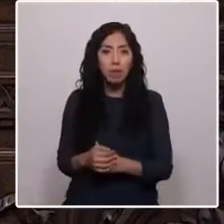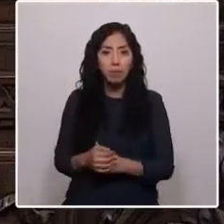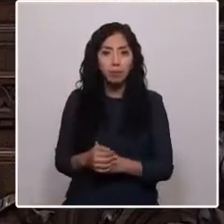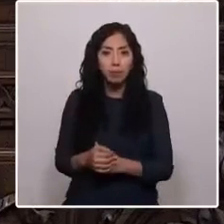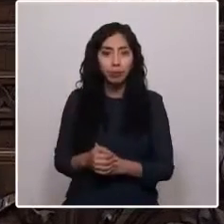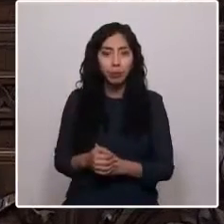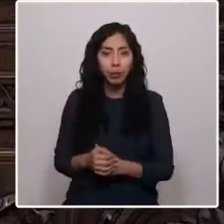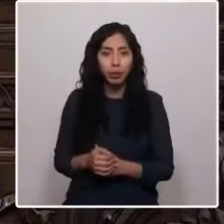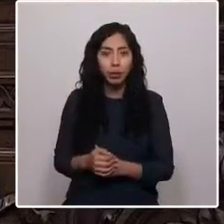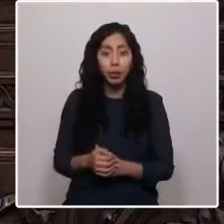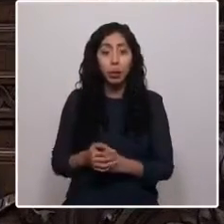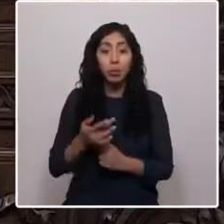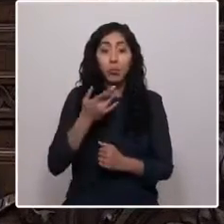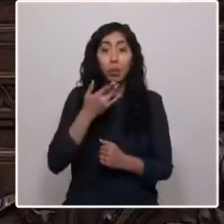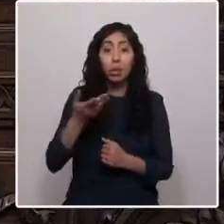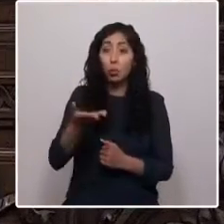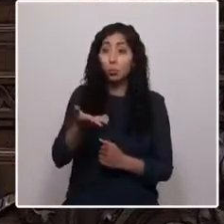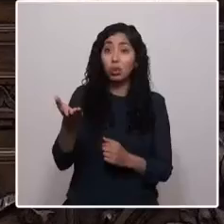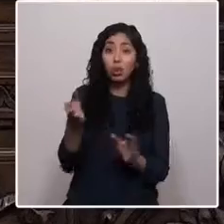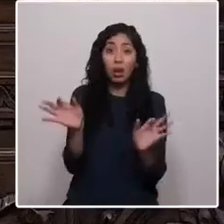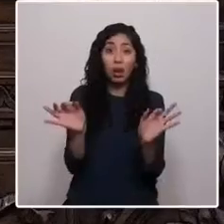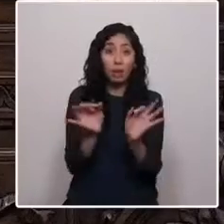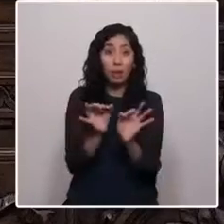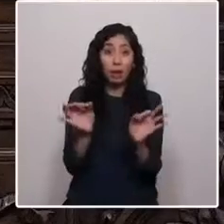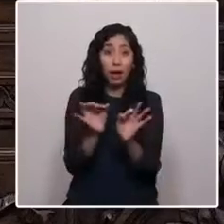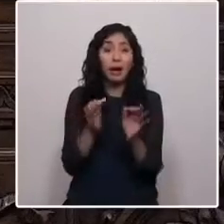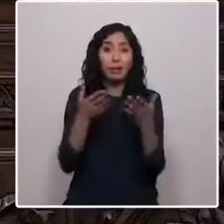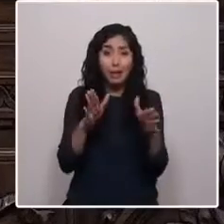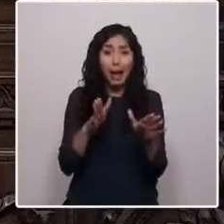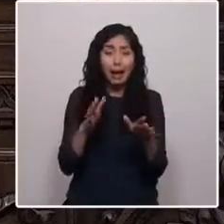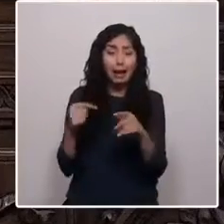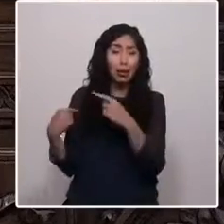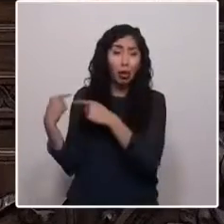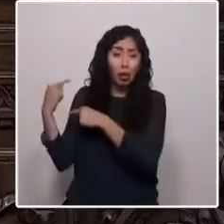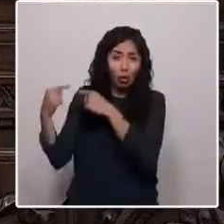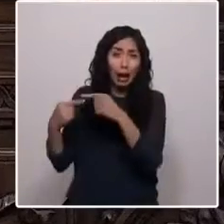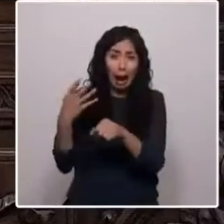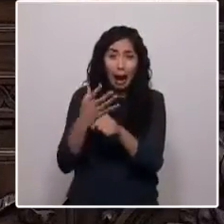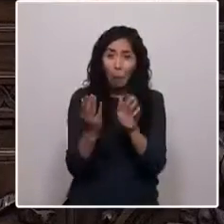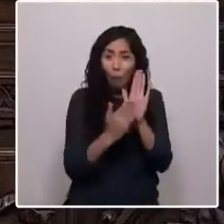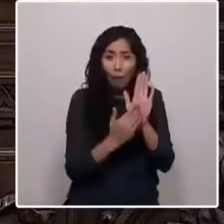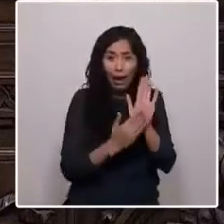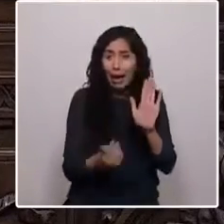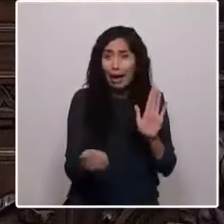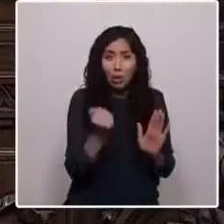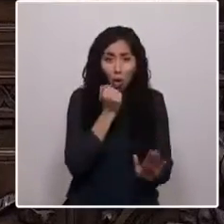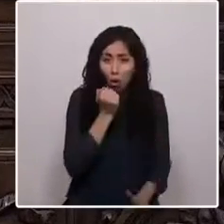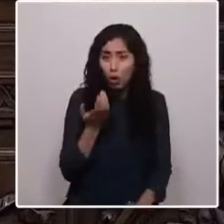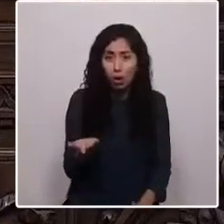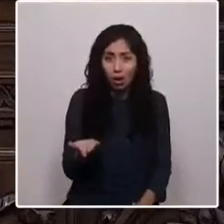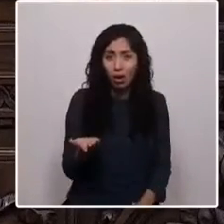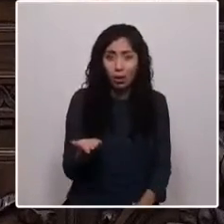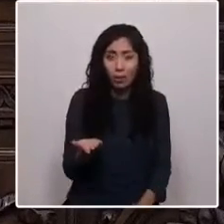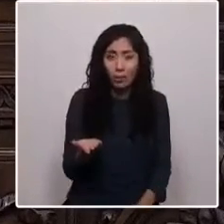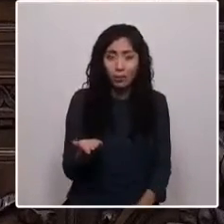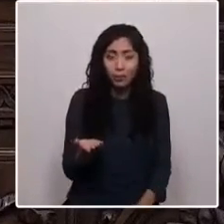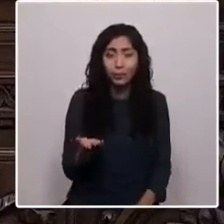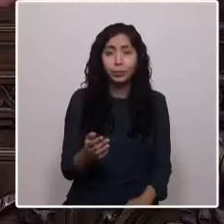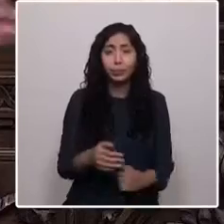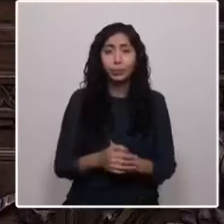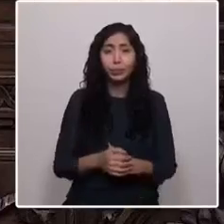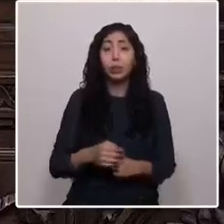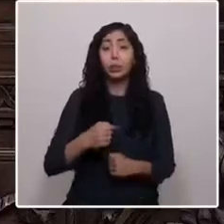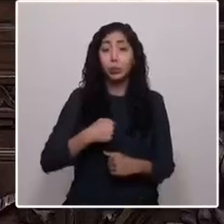su fundamento en errores probados históricamente, y paso con el mayor de los respetos